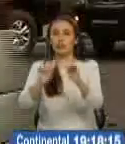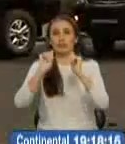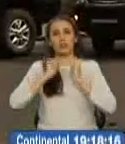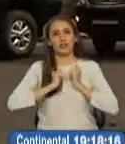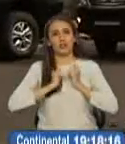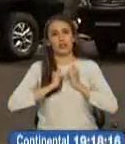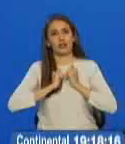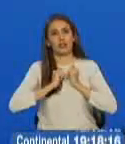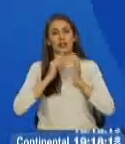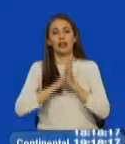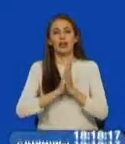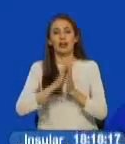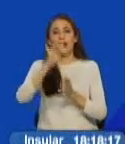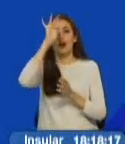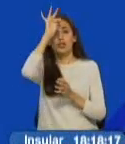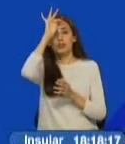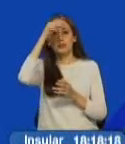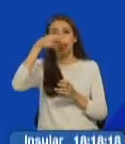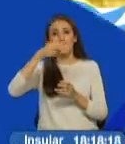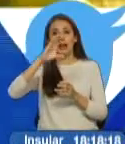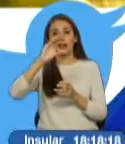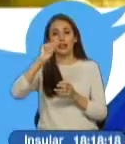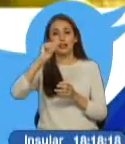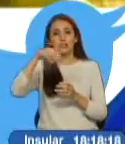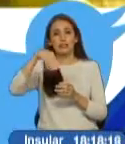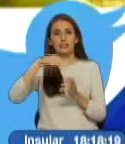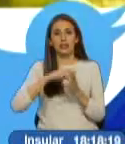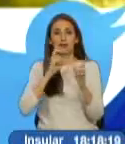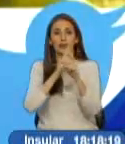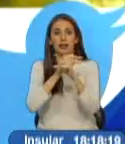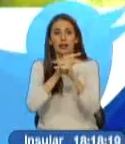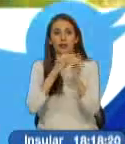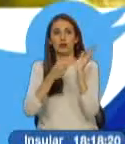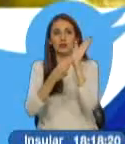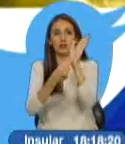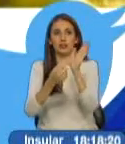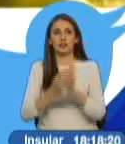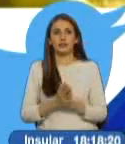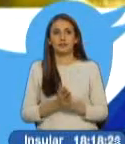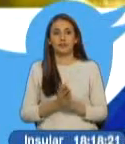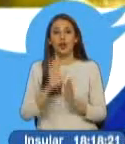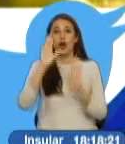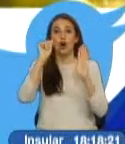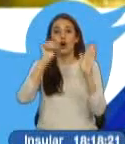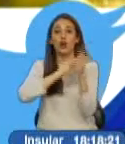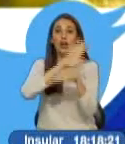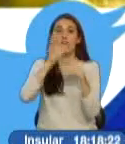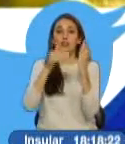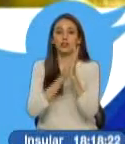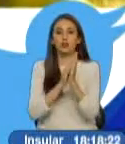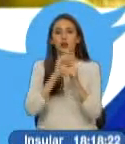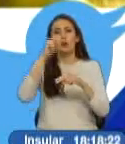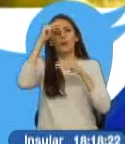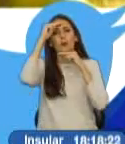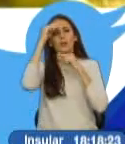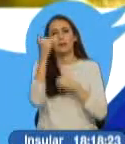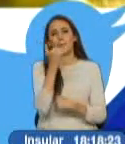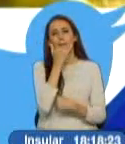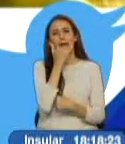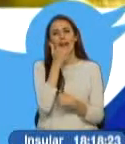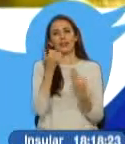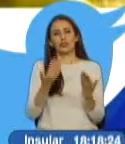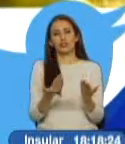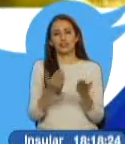en el HCAM. Este jueves, vía Twitter, dio a conocer detalles de su estado de salud. Hola a todos. Les tengo una mala